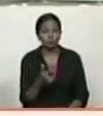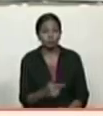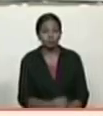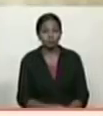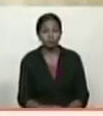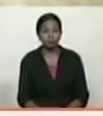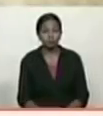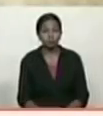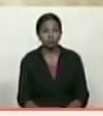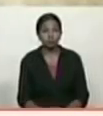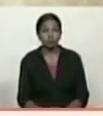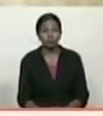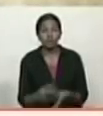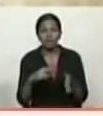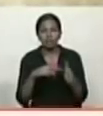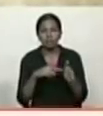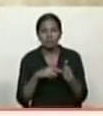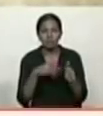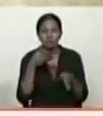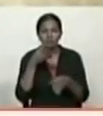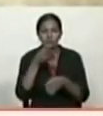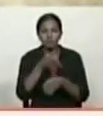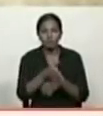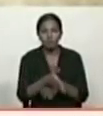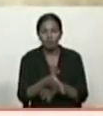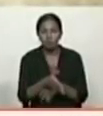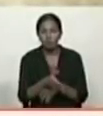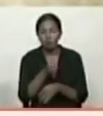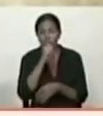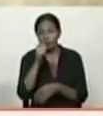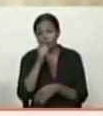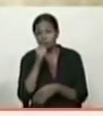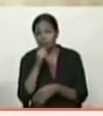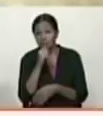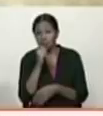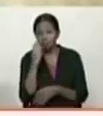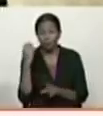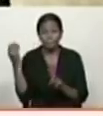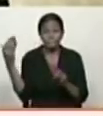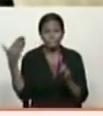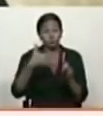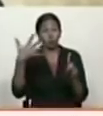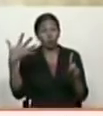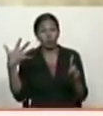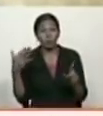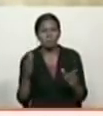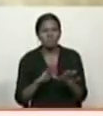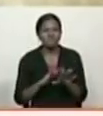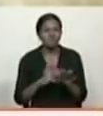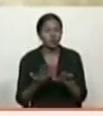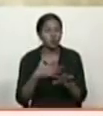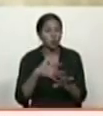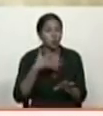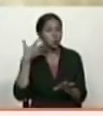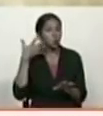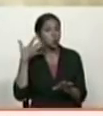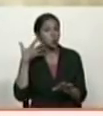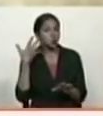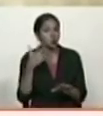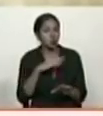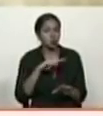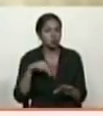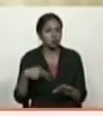Siria, sé por la prensa que fue una visita de impacto y fue un orgullo para nosotros poder